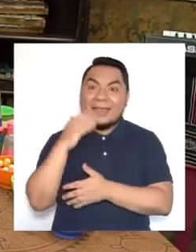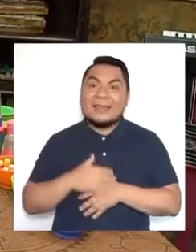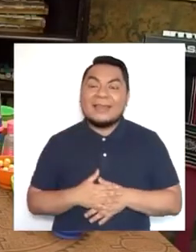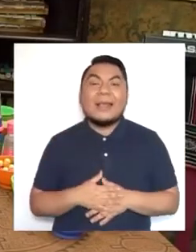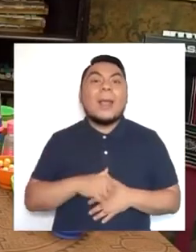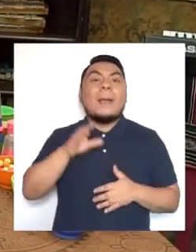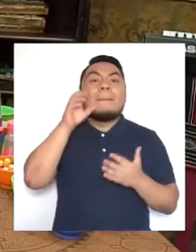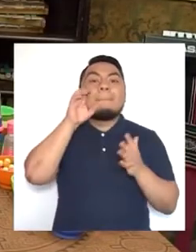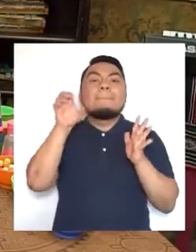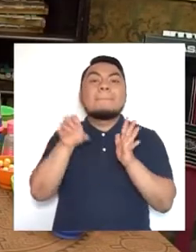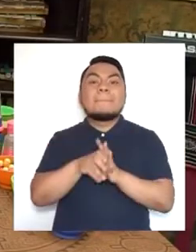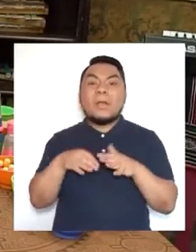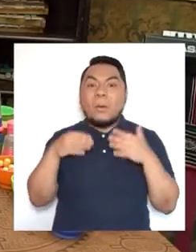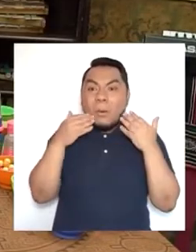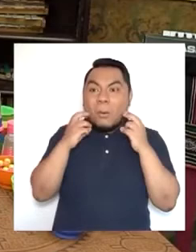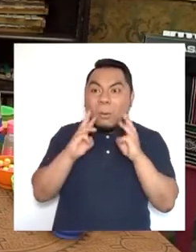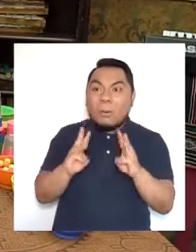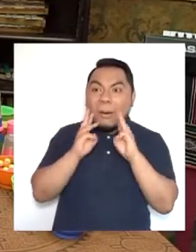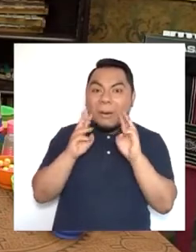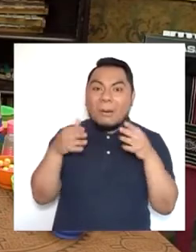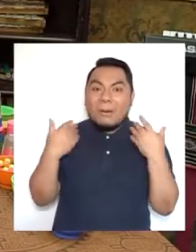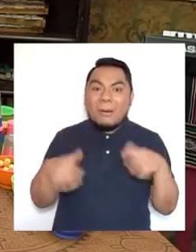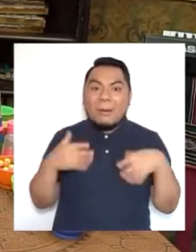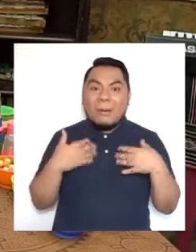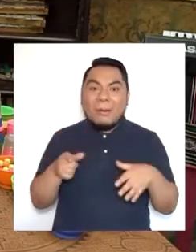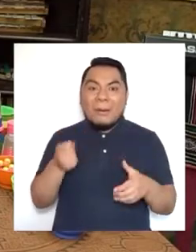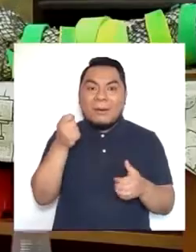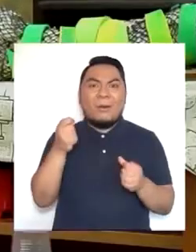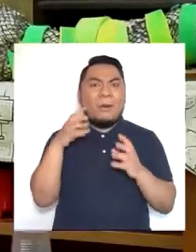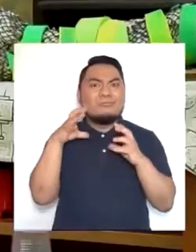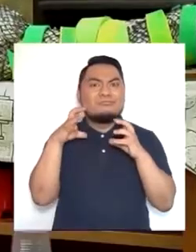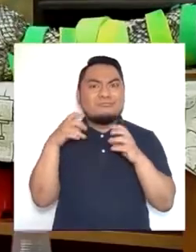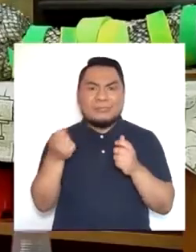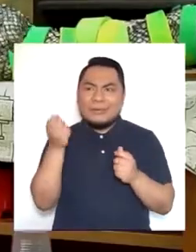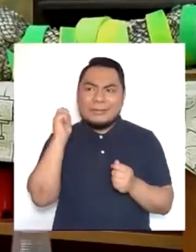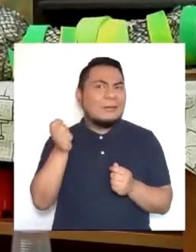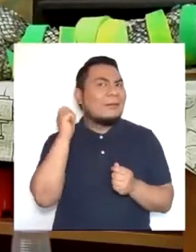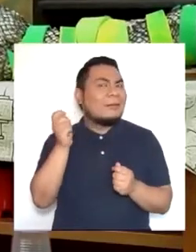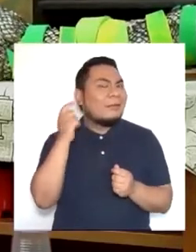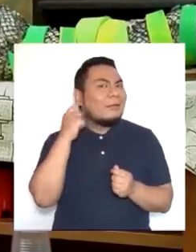ejemplo, ¡wow! ¡Qué grandes estas tan gordas!